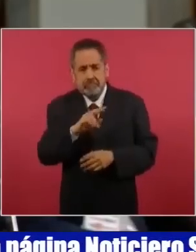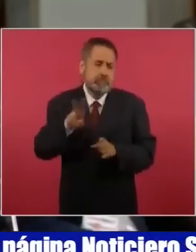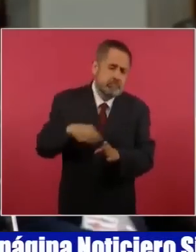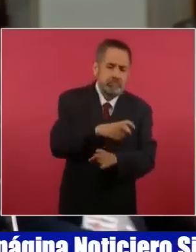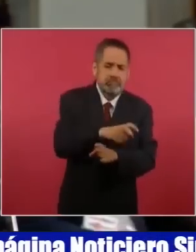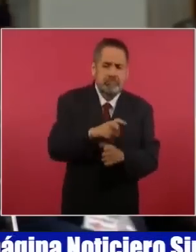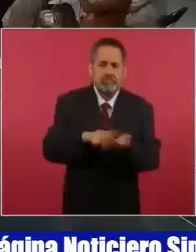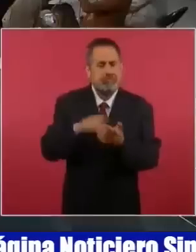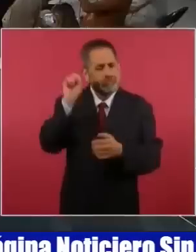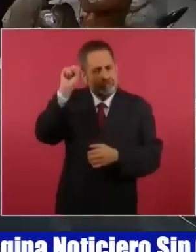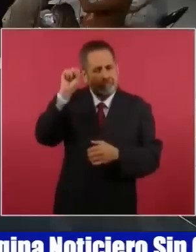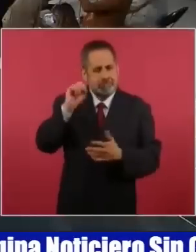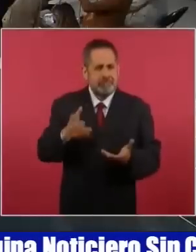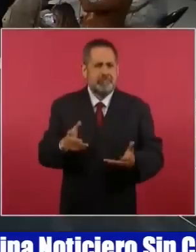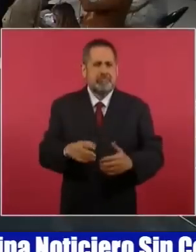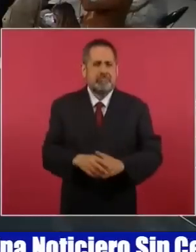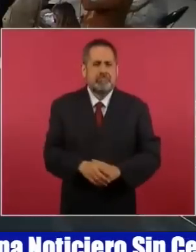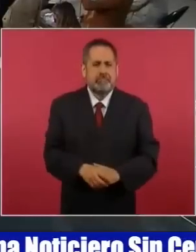sindicato.